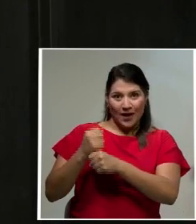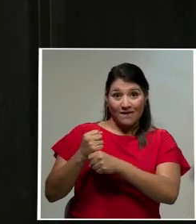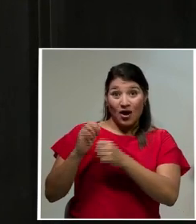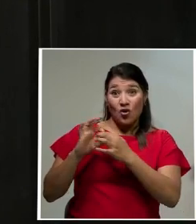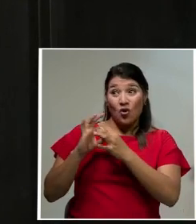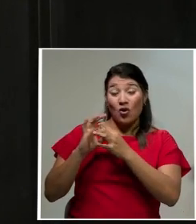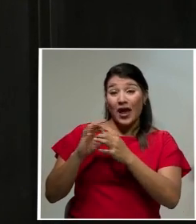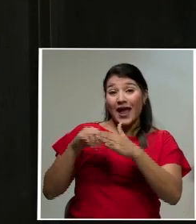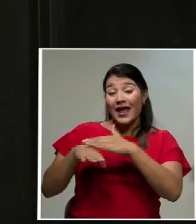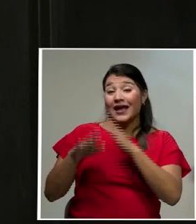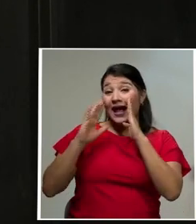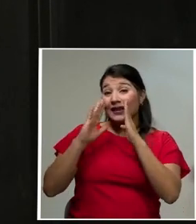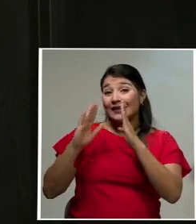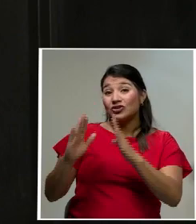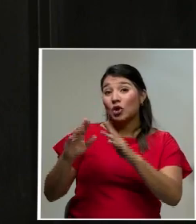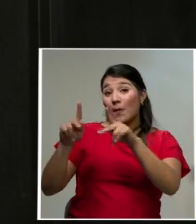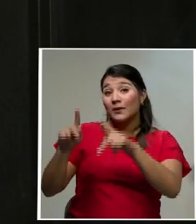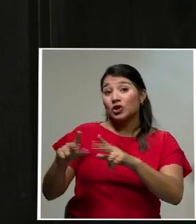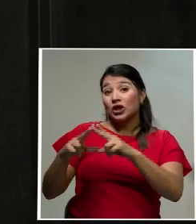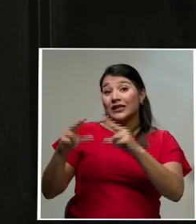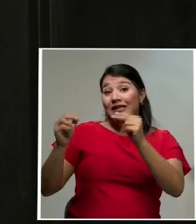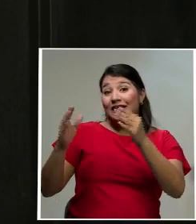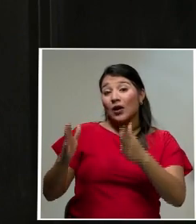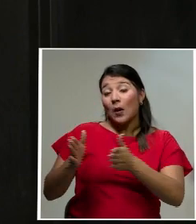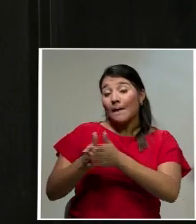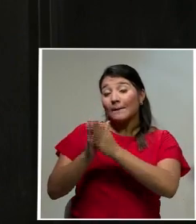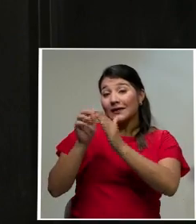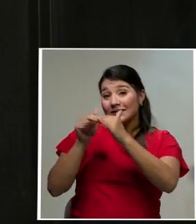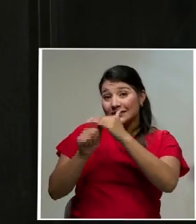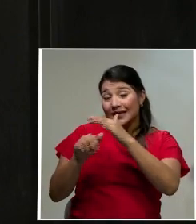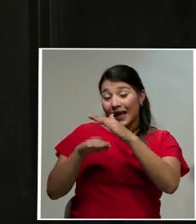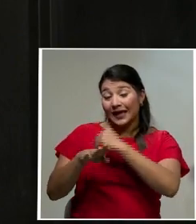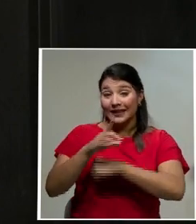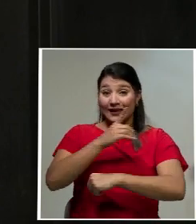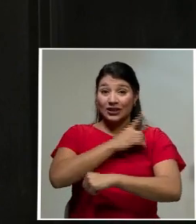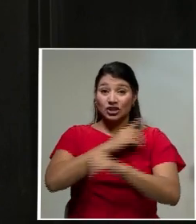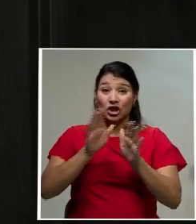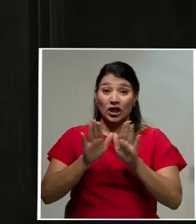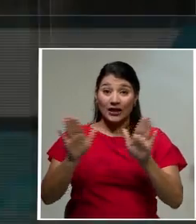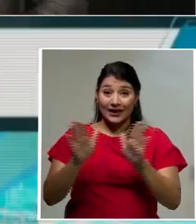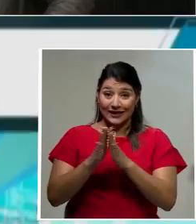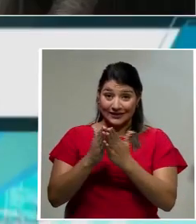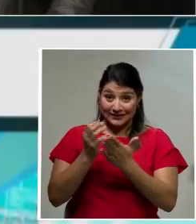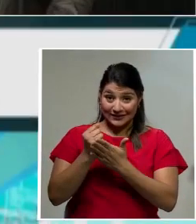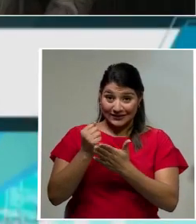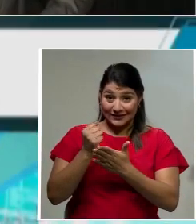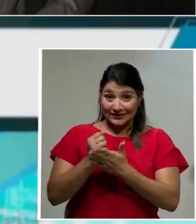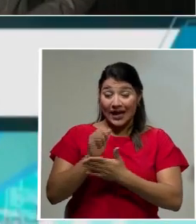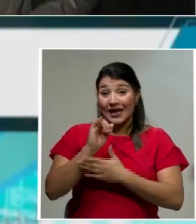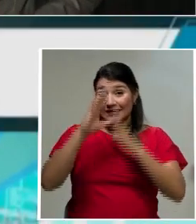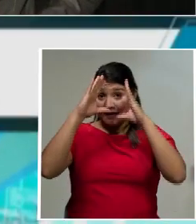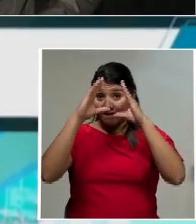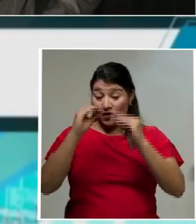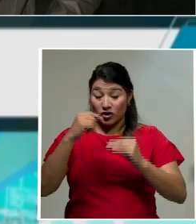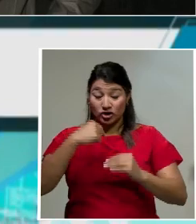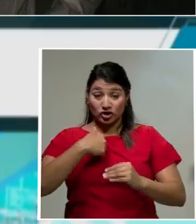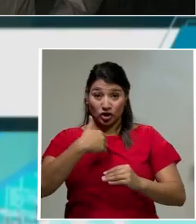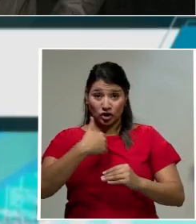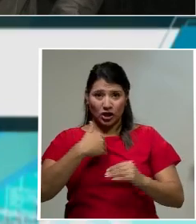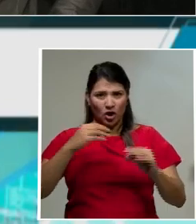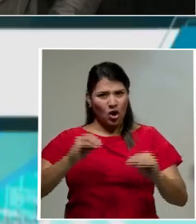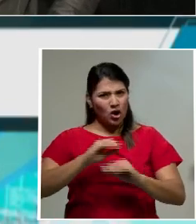han venido solicitando refugio en la Dirección General de Migración y Extranjería. Don Ernesto, esta es la información que tenemos. Por supuesto, le estaremos